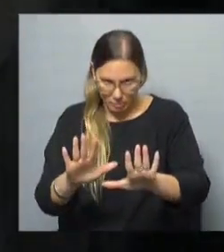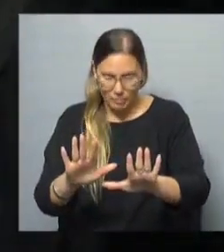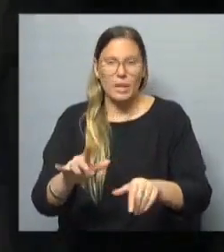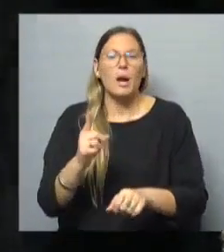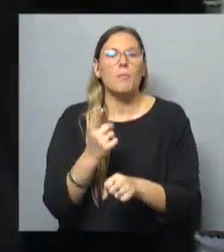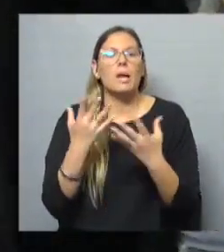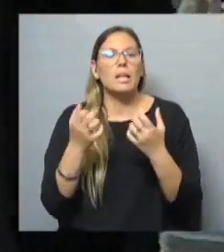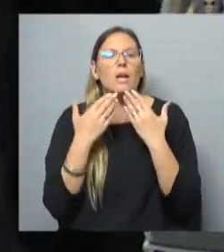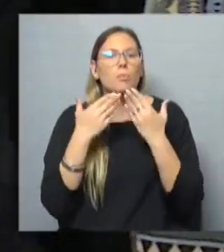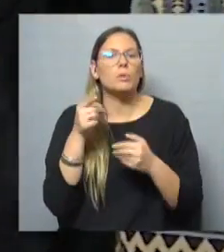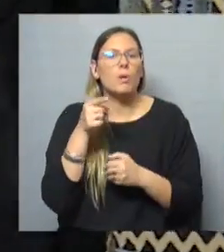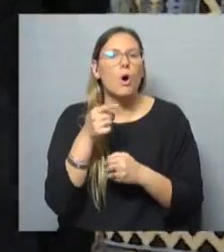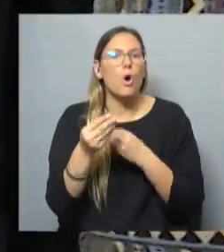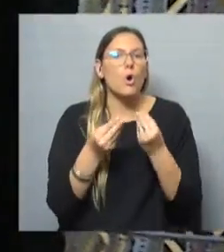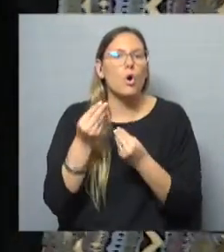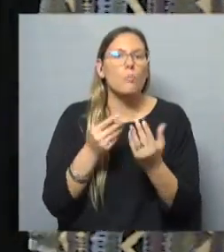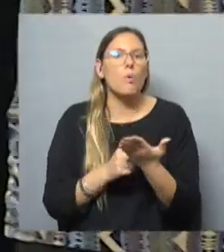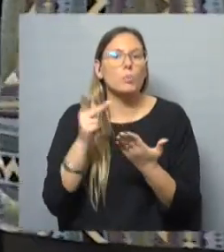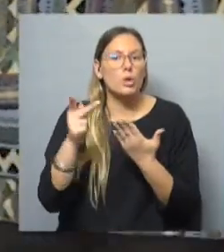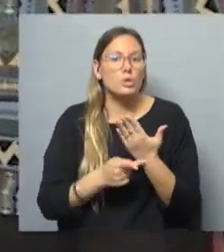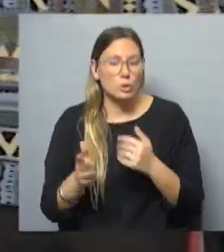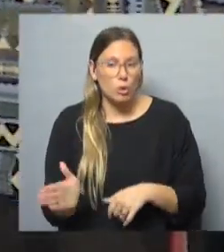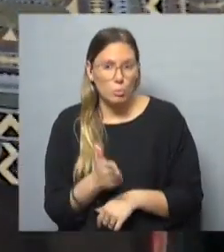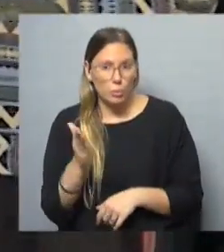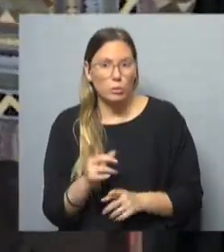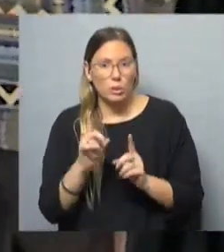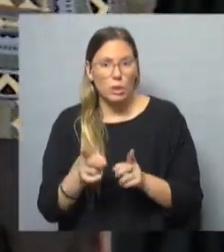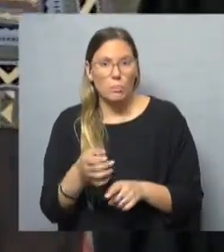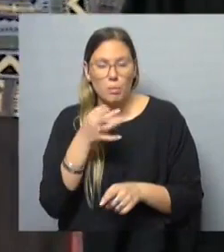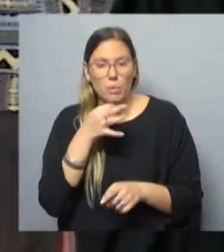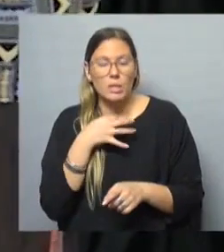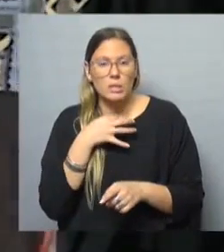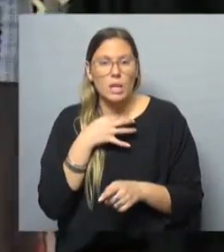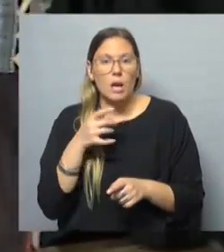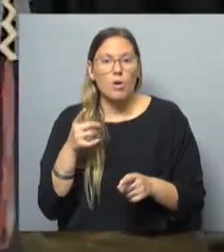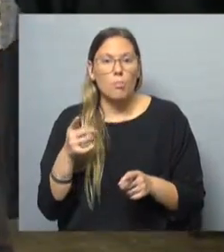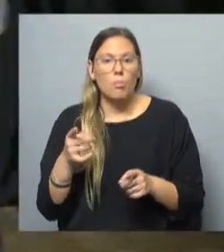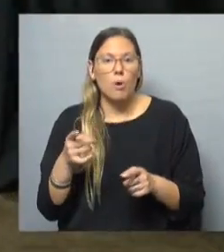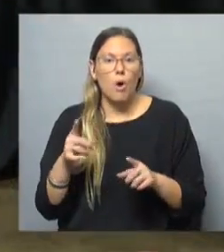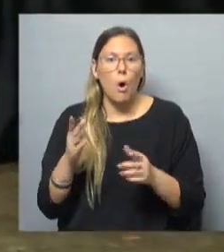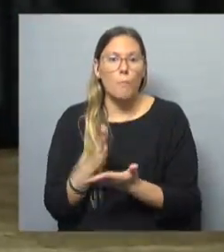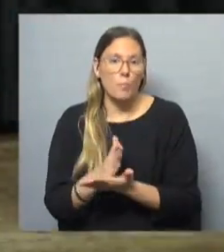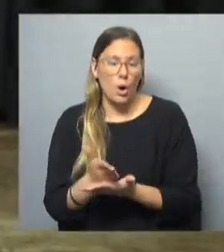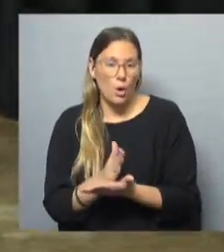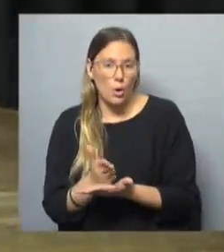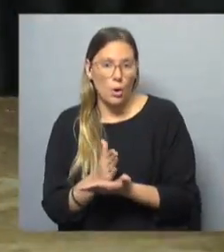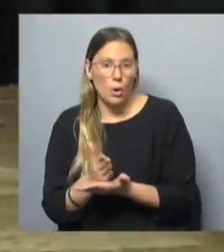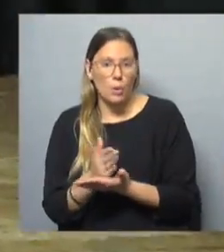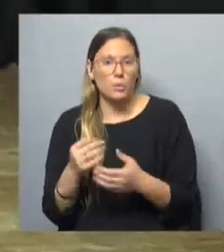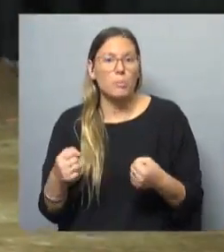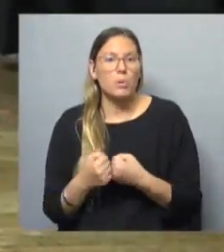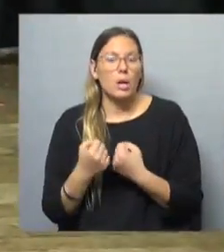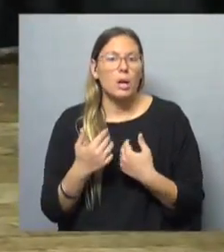Primero te quería preguntar a vos cómo llegás vos al proyecto como productor y también me decís como conductor, como animador, digamos, moderador de la